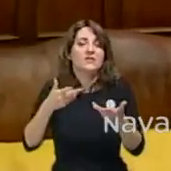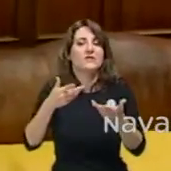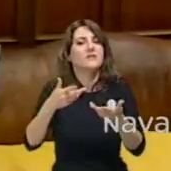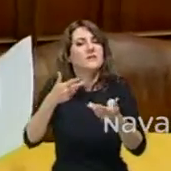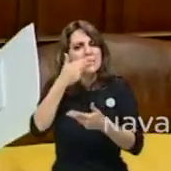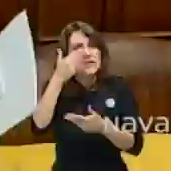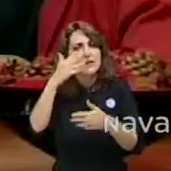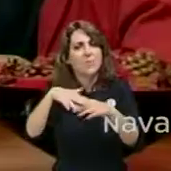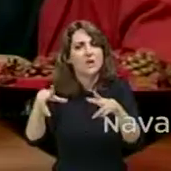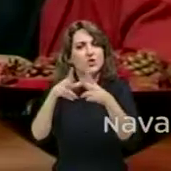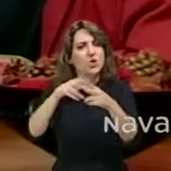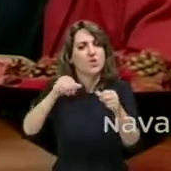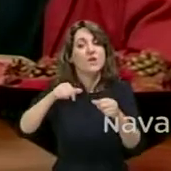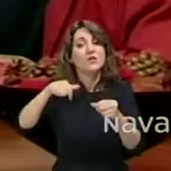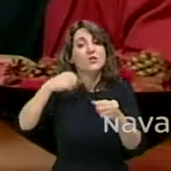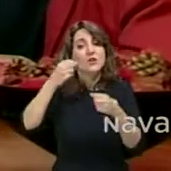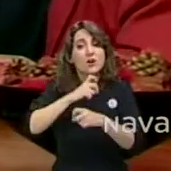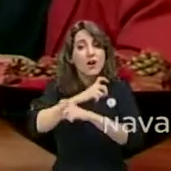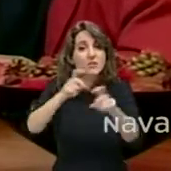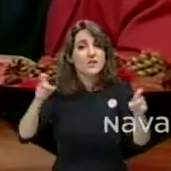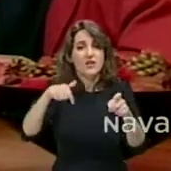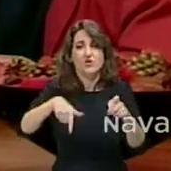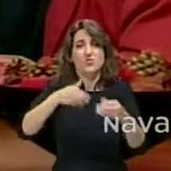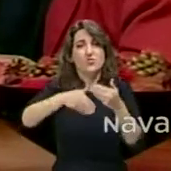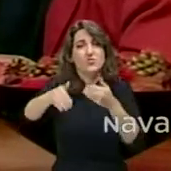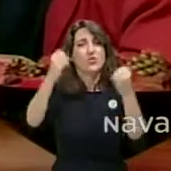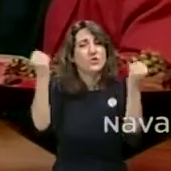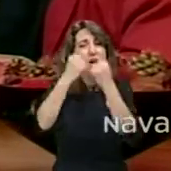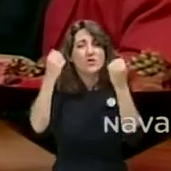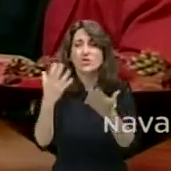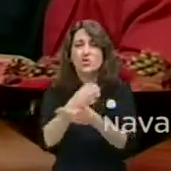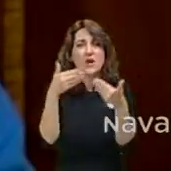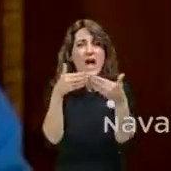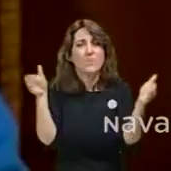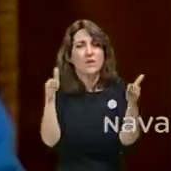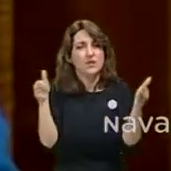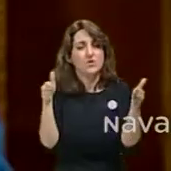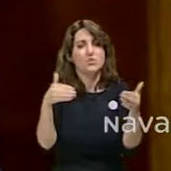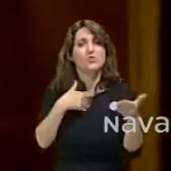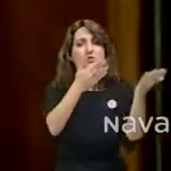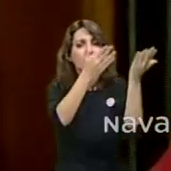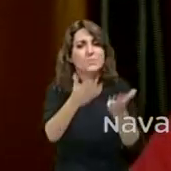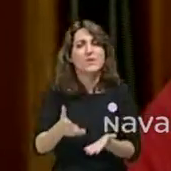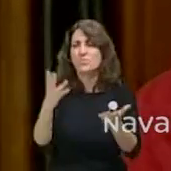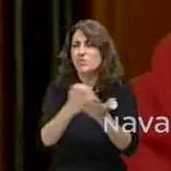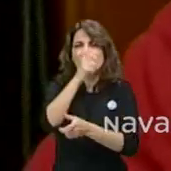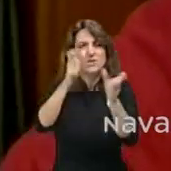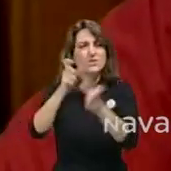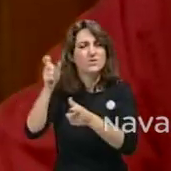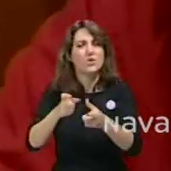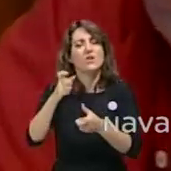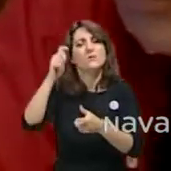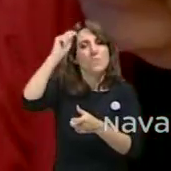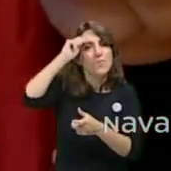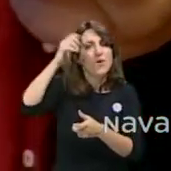advertir que todos los actos que vamos a celebrar son abiertos y que invitamos tanto a la sociedad pamplonesa como de Navarra